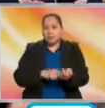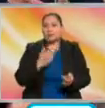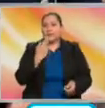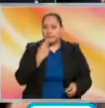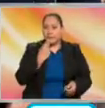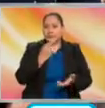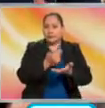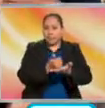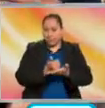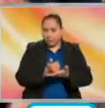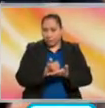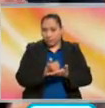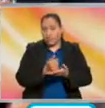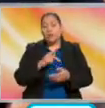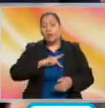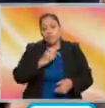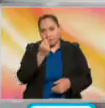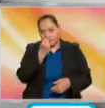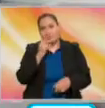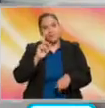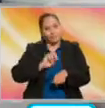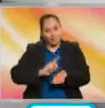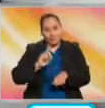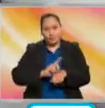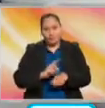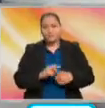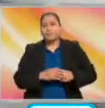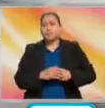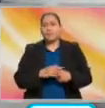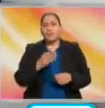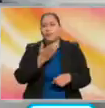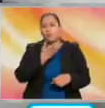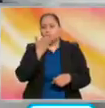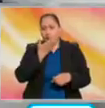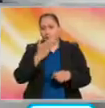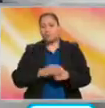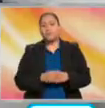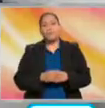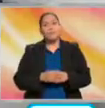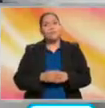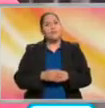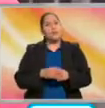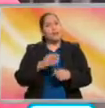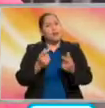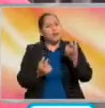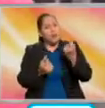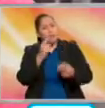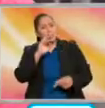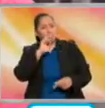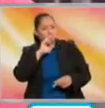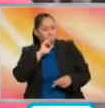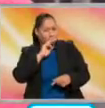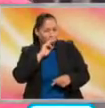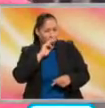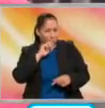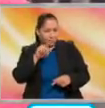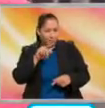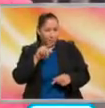debe de formar parte de nuestra alimentación. Sí. Oye, Alicia, pero también hay madres de familia que